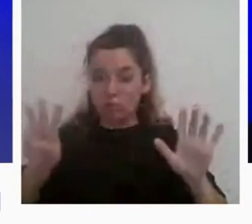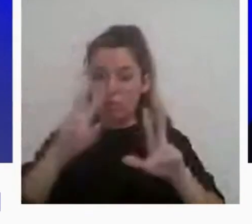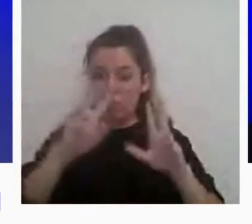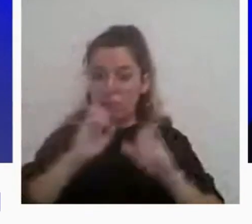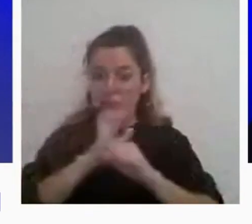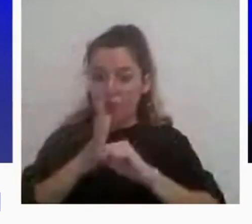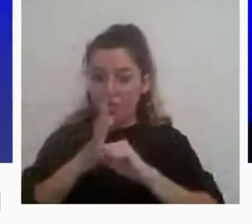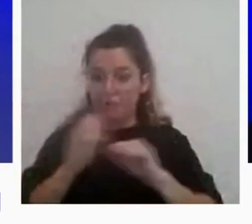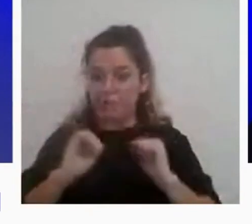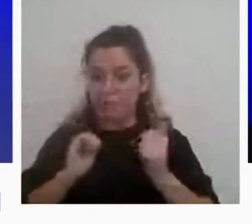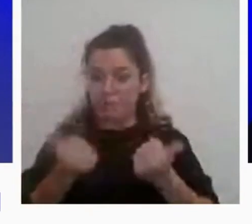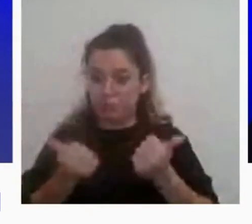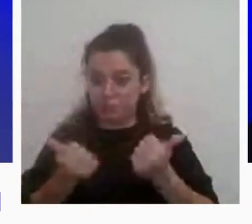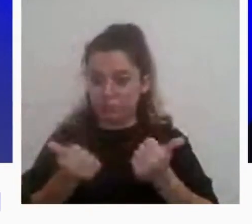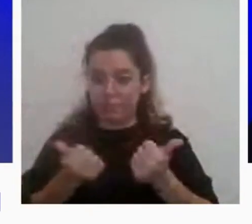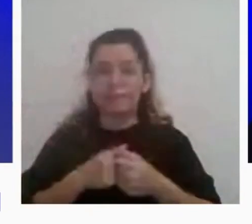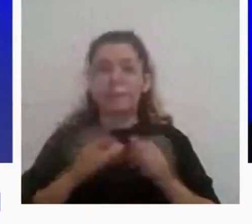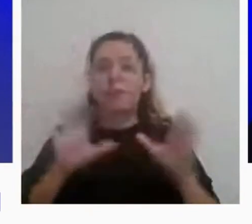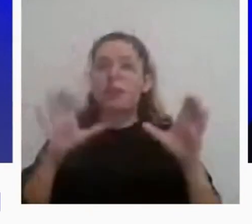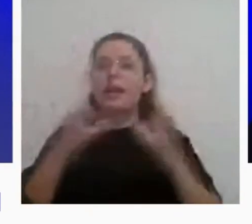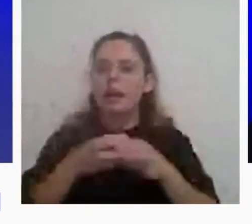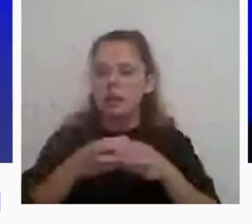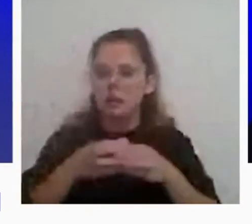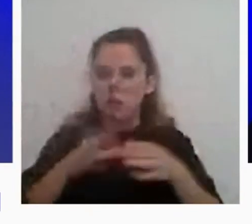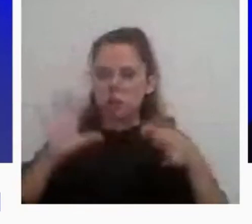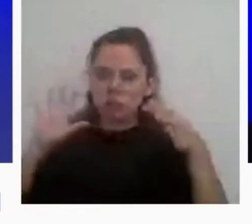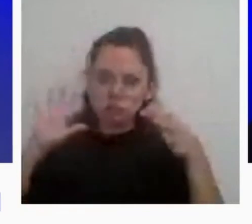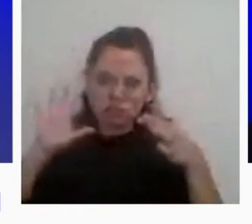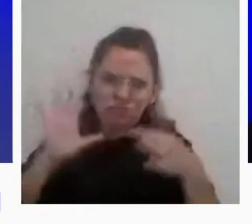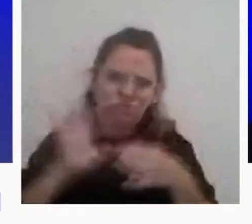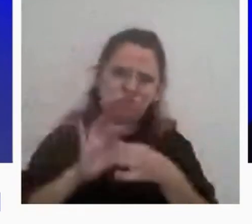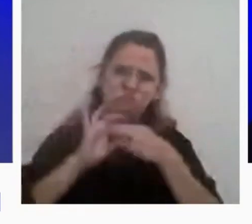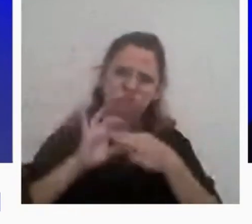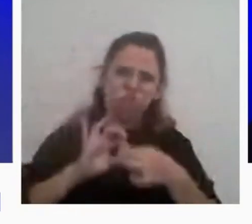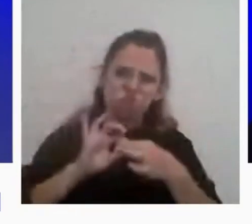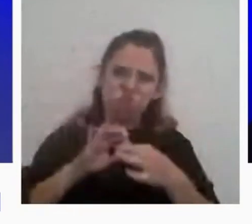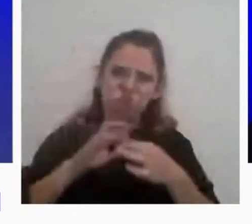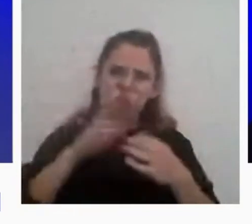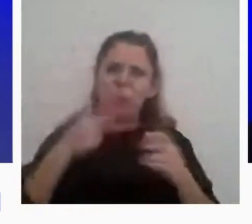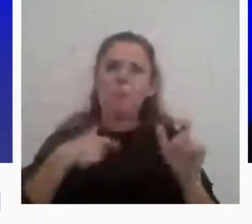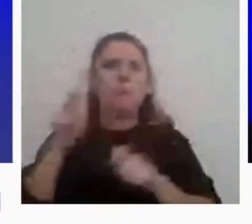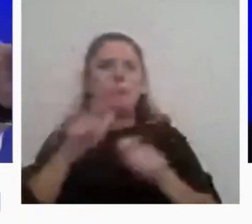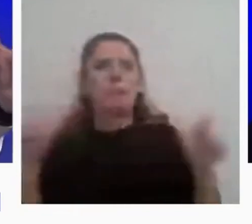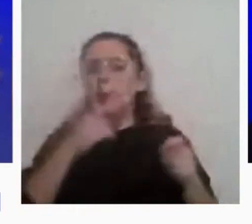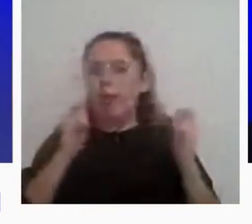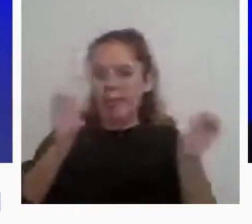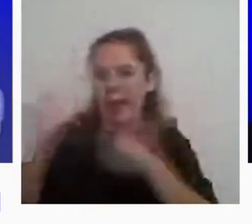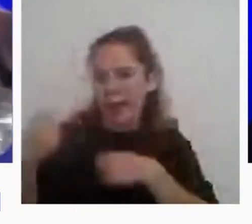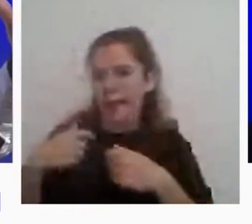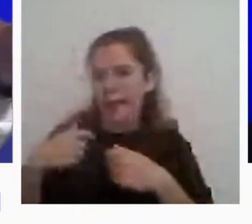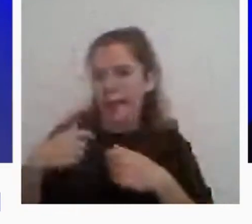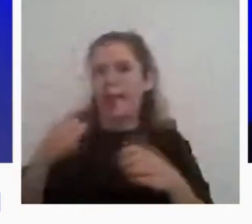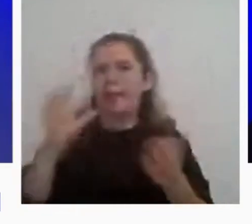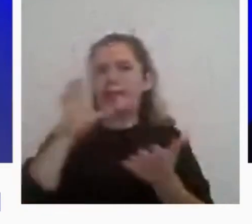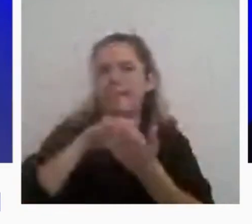de una manera tremenda porque como todos veíamos en la tele que había personas llevando comida a personas ancianas, centros de salud, todo aquel follón que vimos que